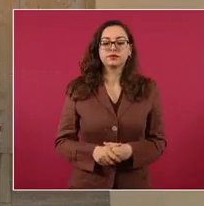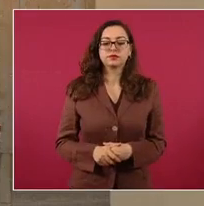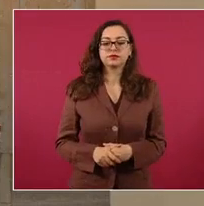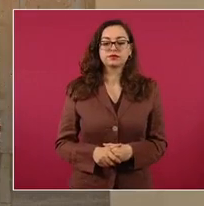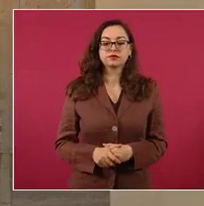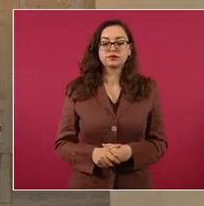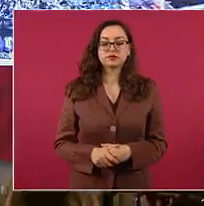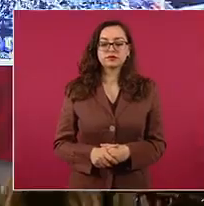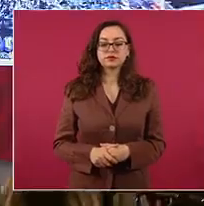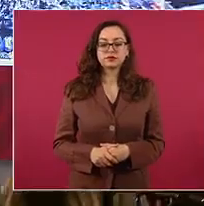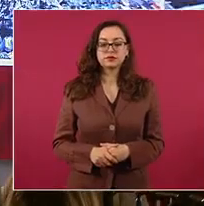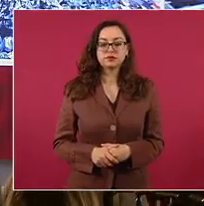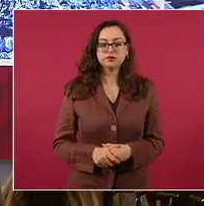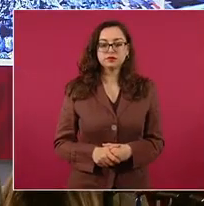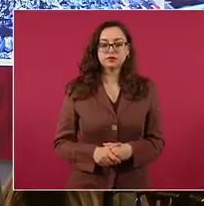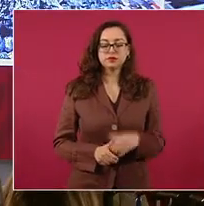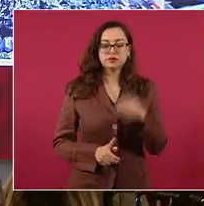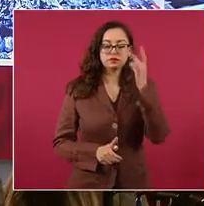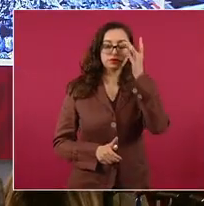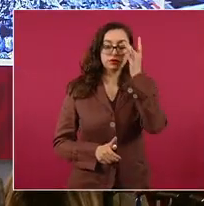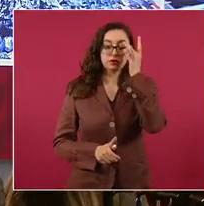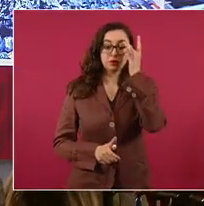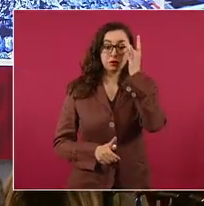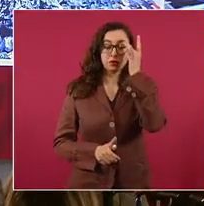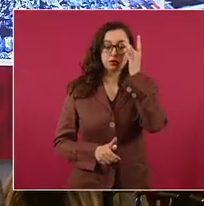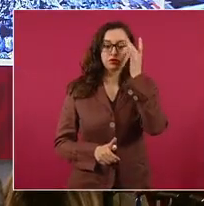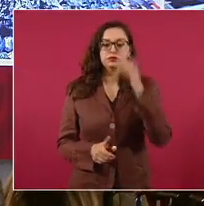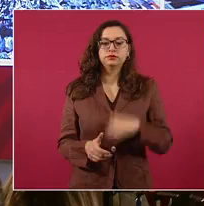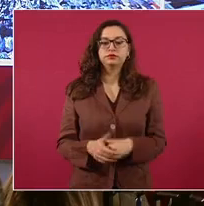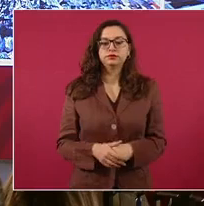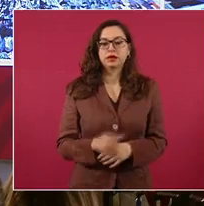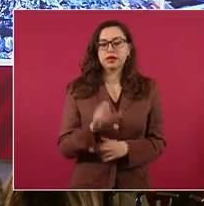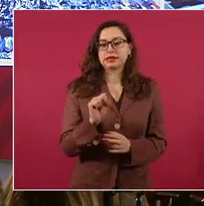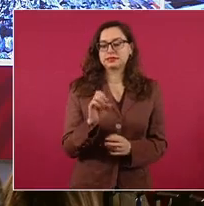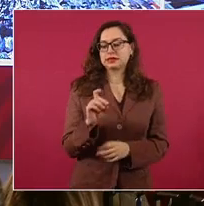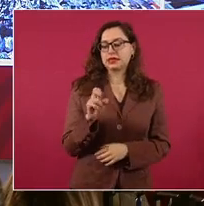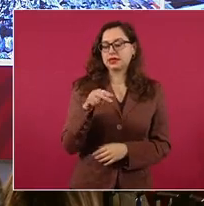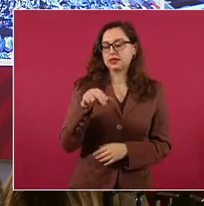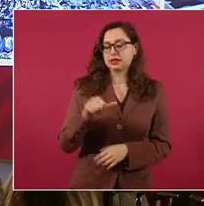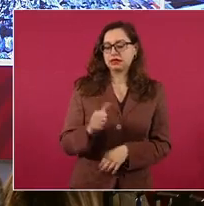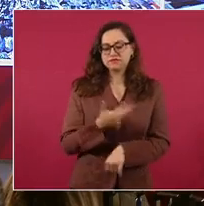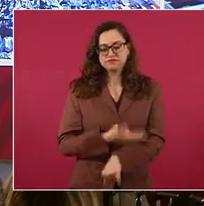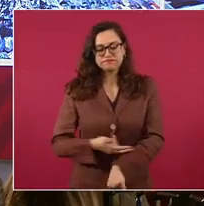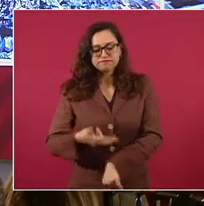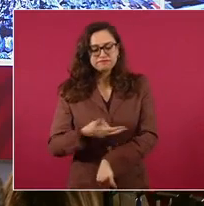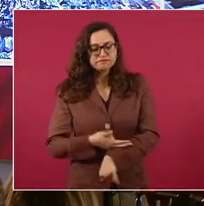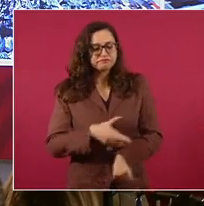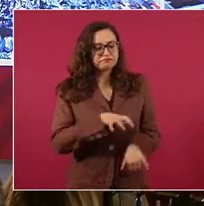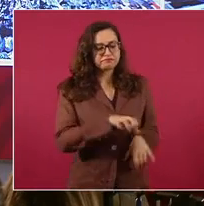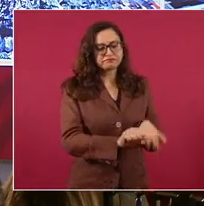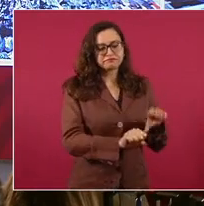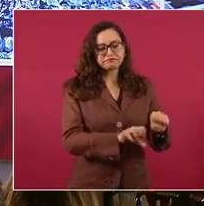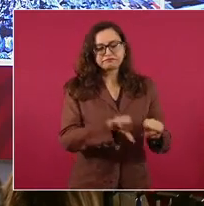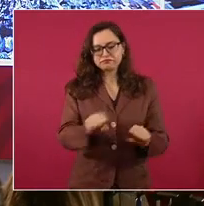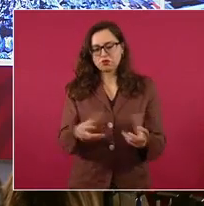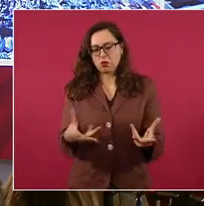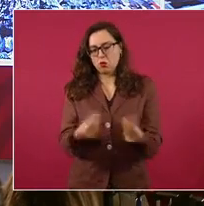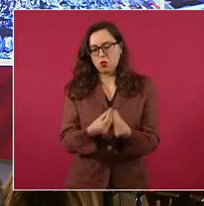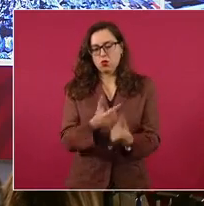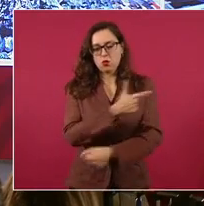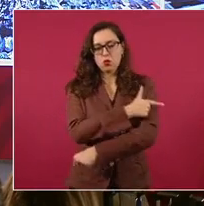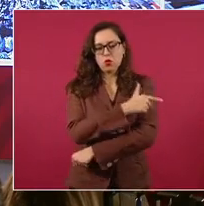Informar sobre diferentes operaciones realizadas por la Secretaría de la Defensa Nacional en coordinación con la Guardia